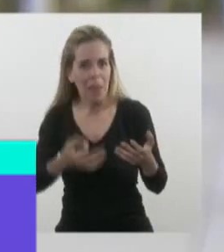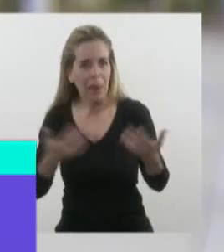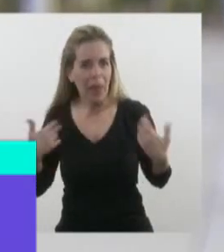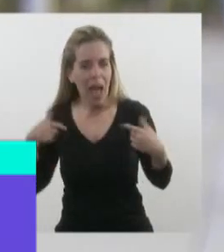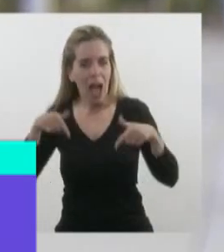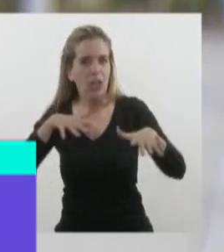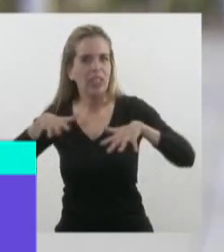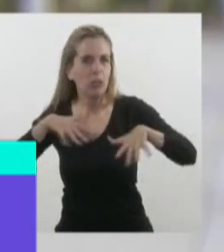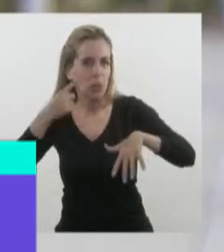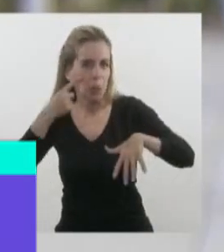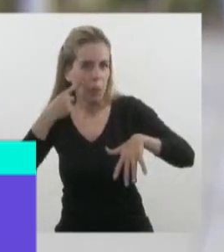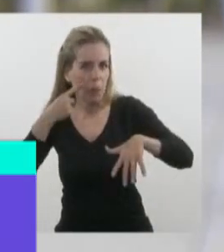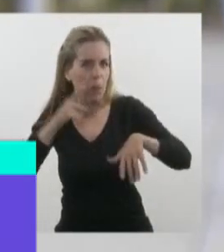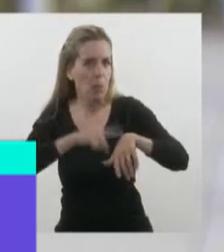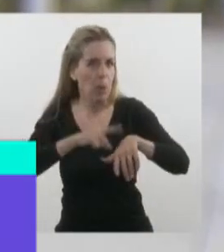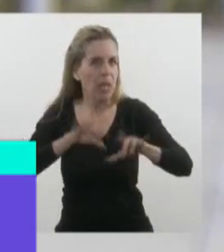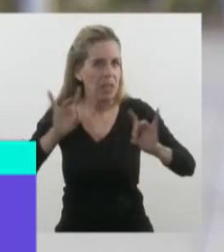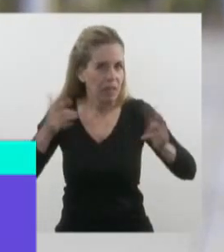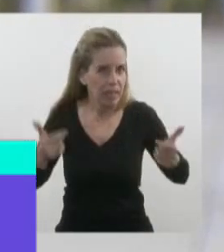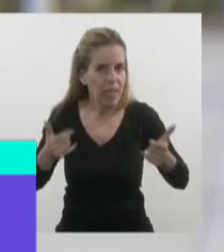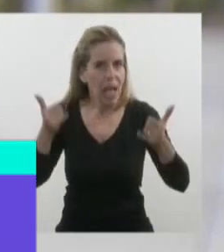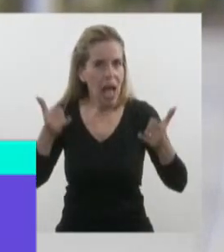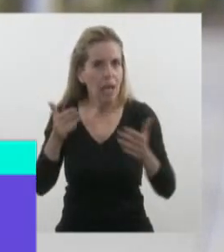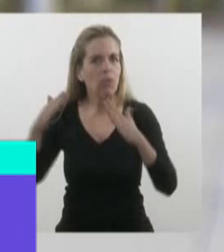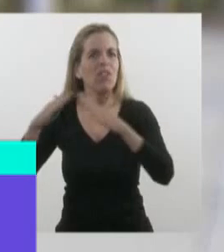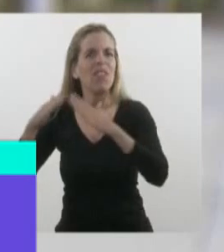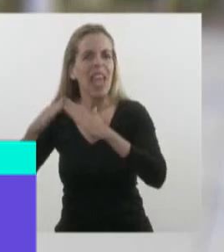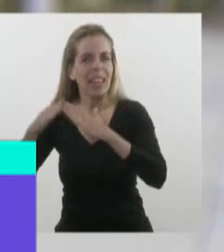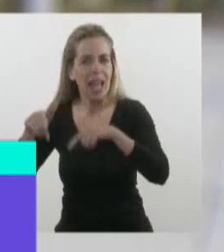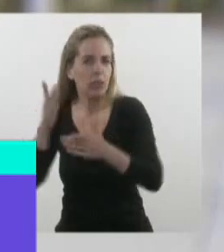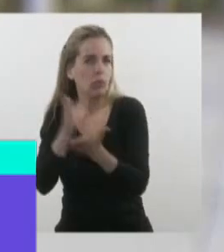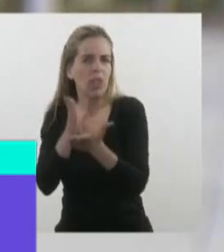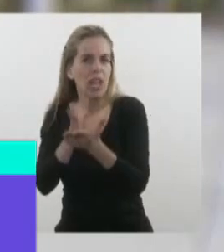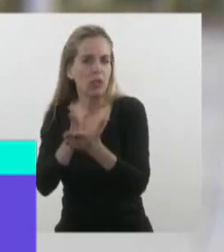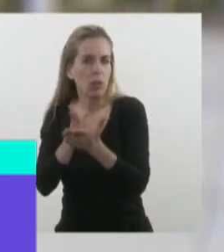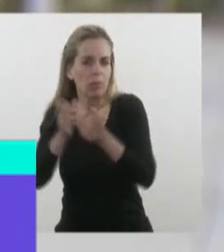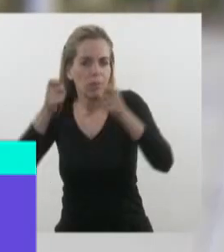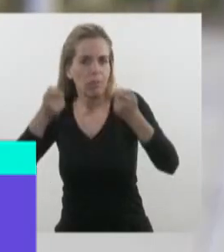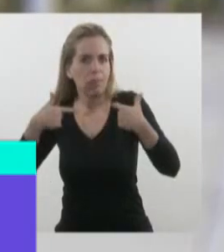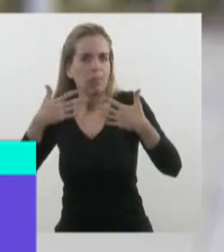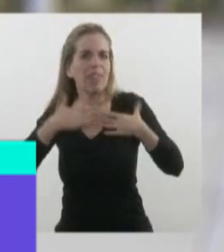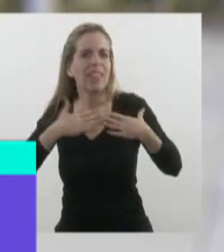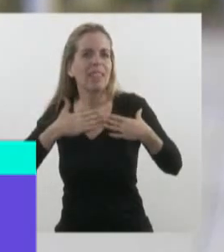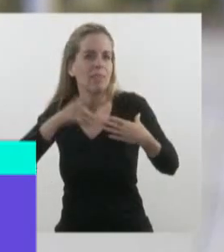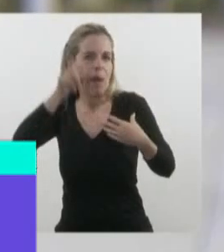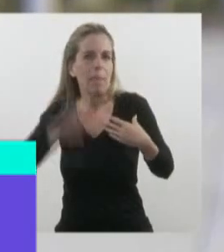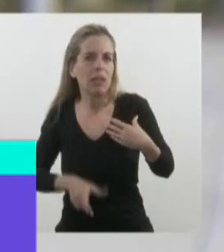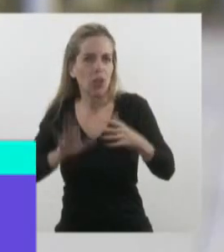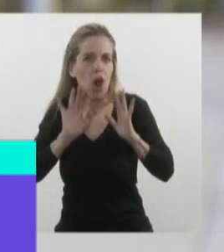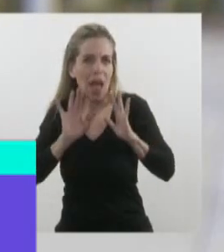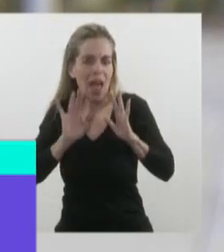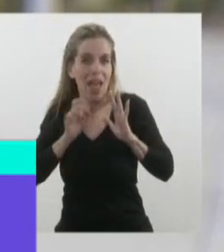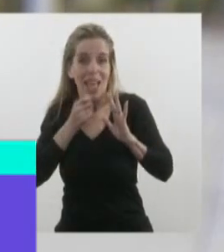que vivimos es lisa y llanamente un derecho esencial de cualquier ser humano. Y